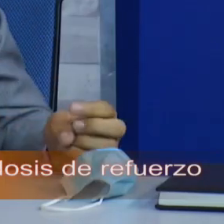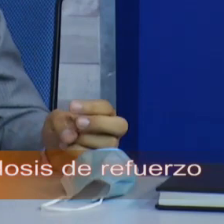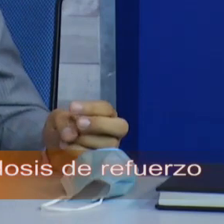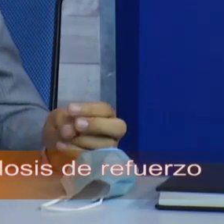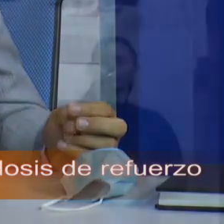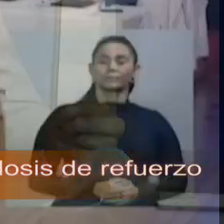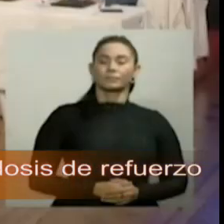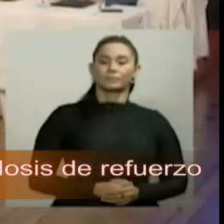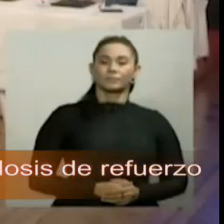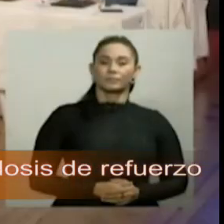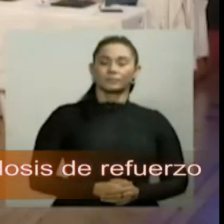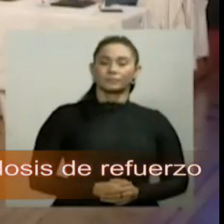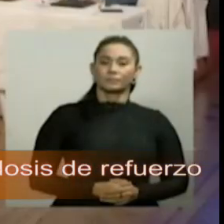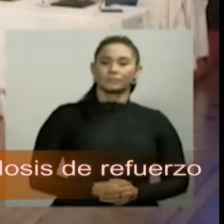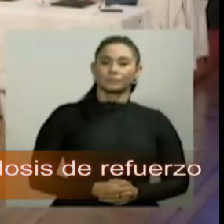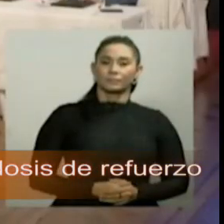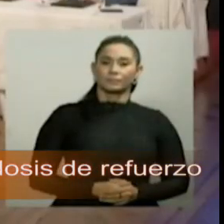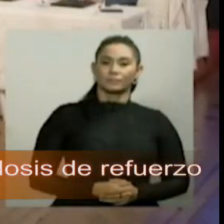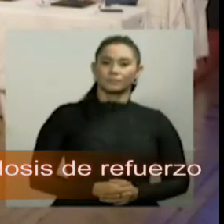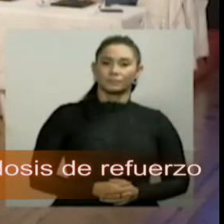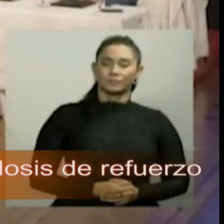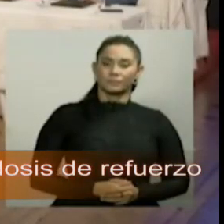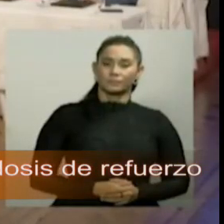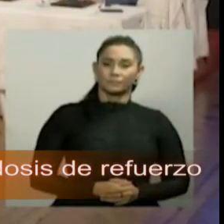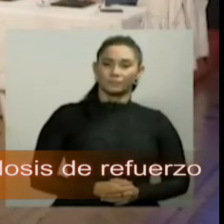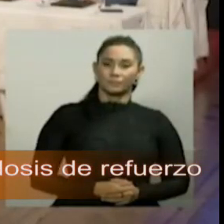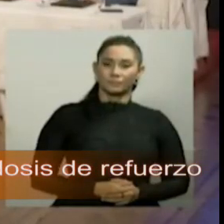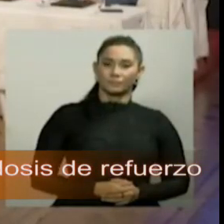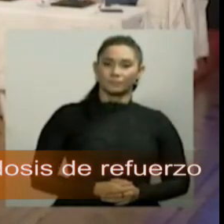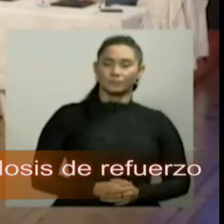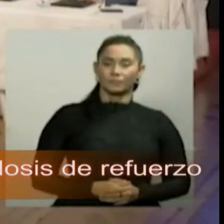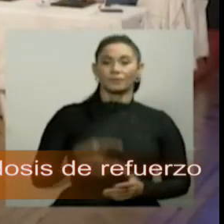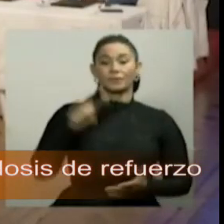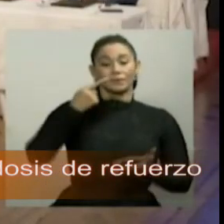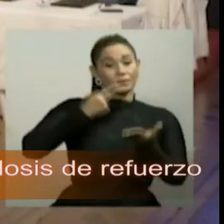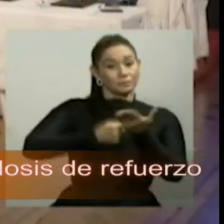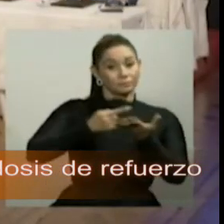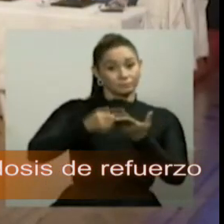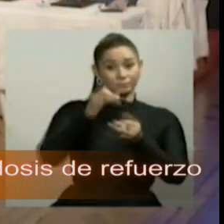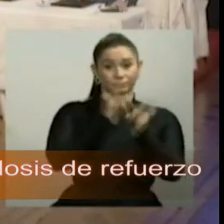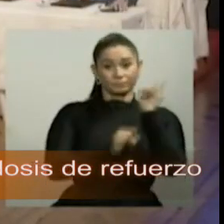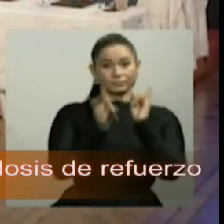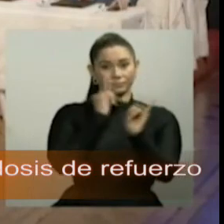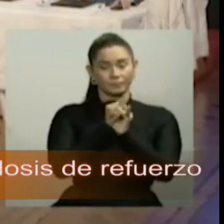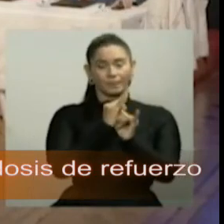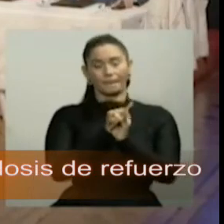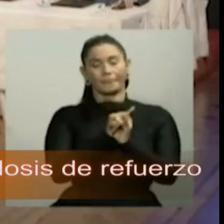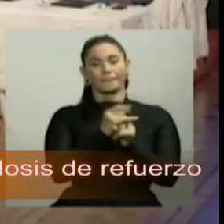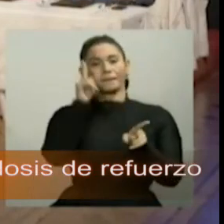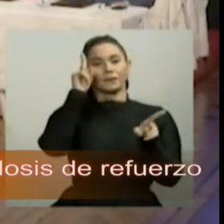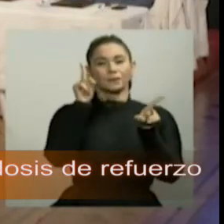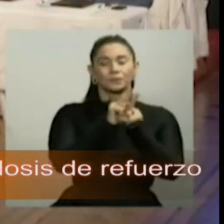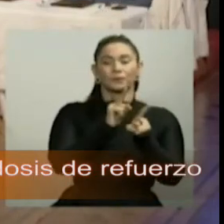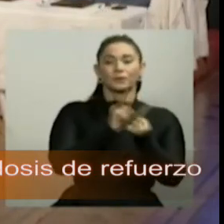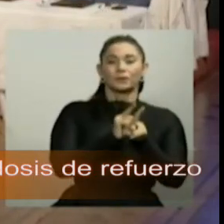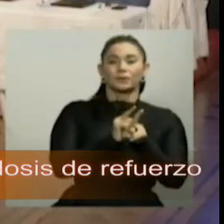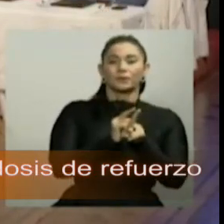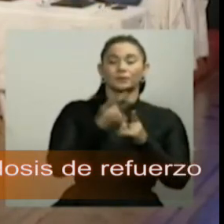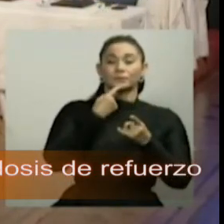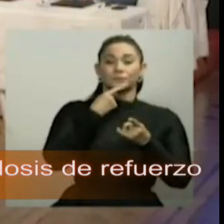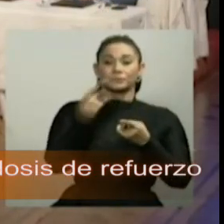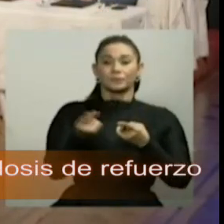de prensa. Yo creo que hay prácticamente hay un consenso internacional en relación con que se